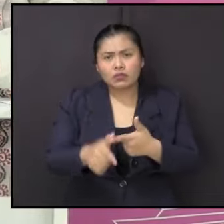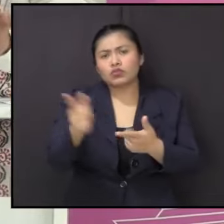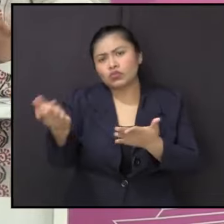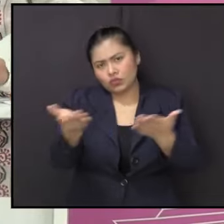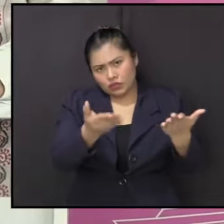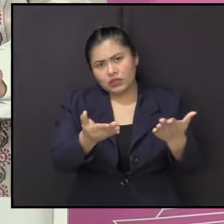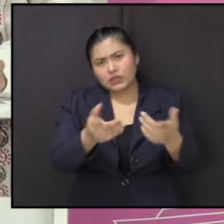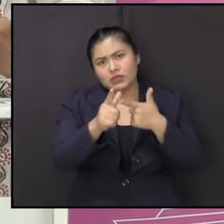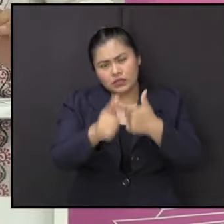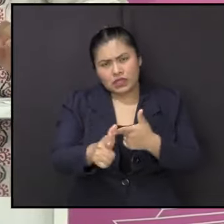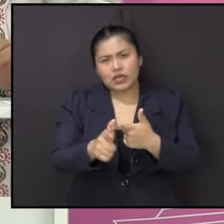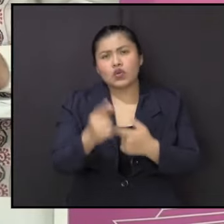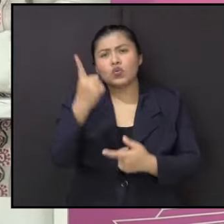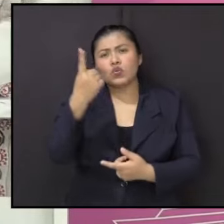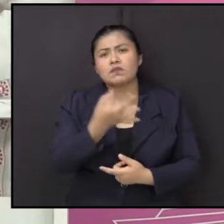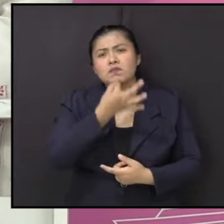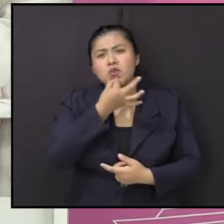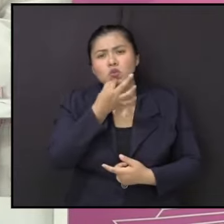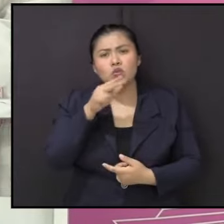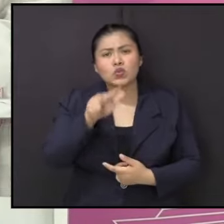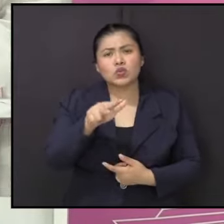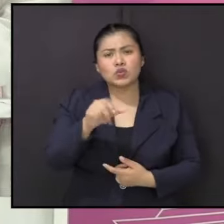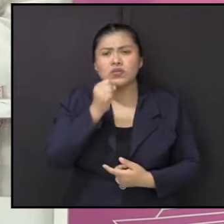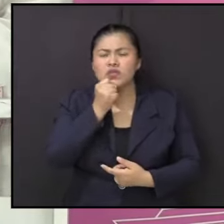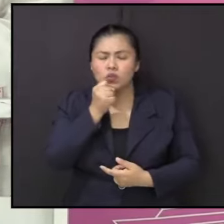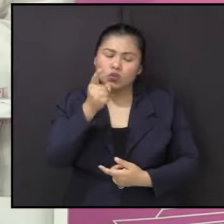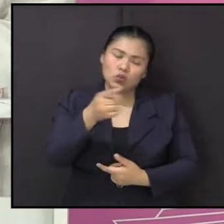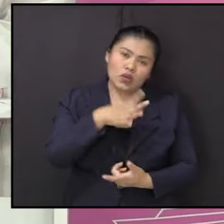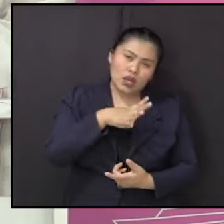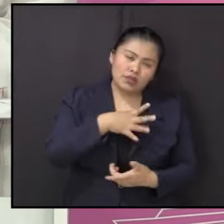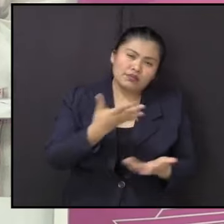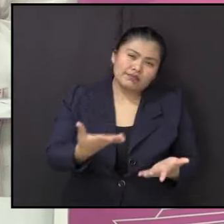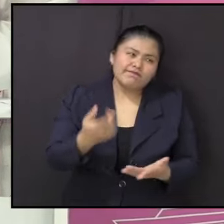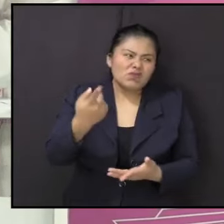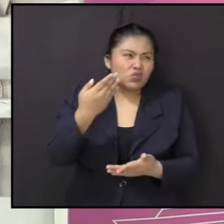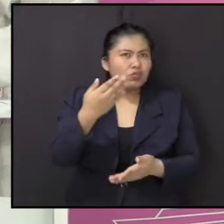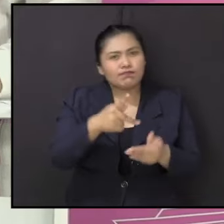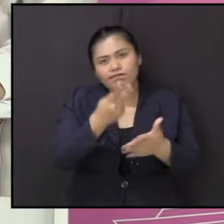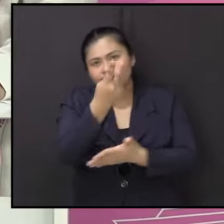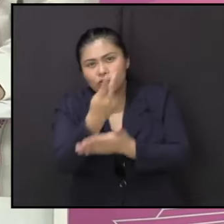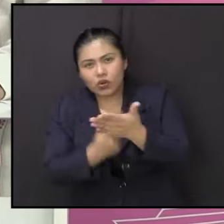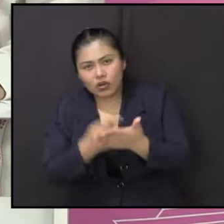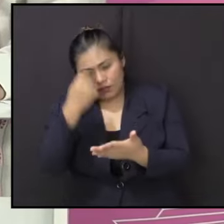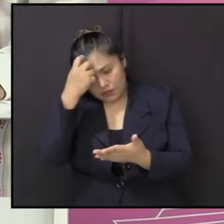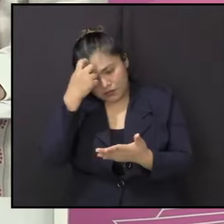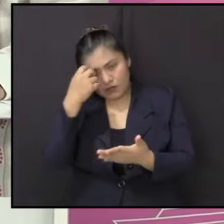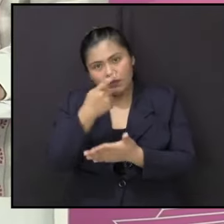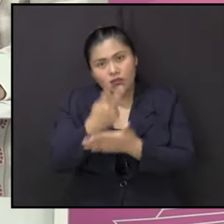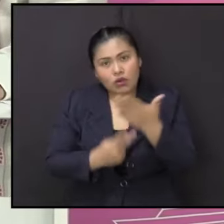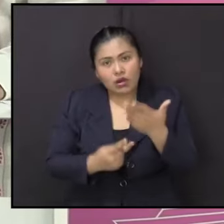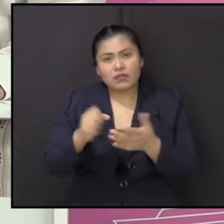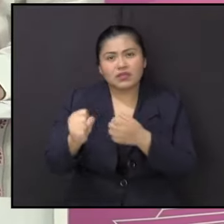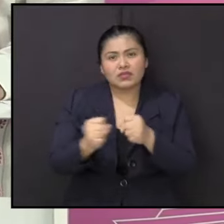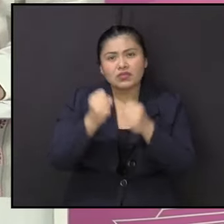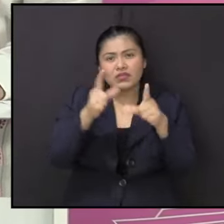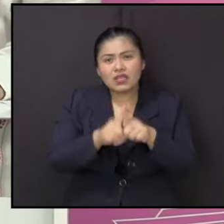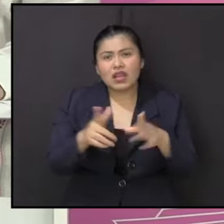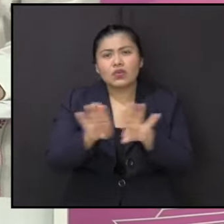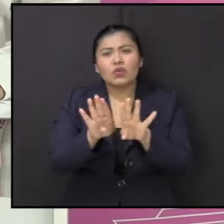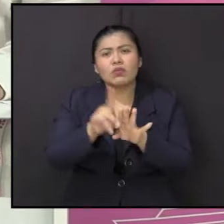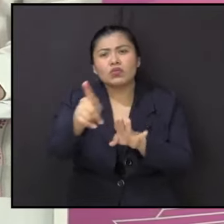queda, le cuestiono rápidamente. Candidata, hablaba de los programas sociales, ¿de qué forma regular este tema? Porque ha habido